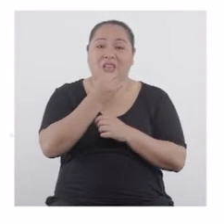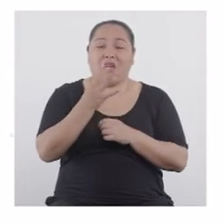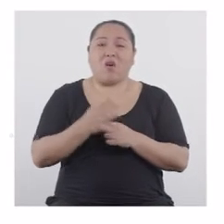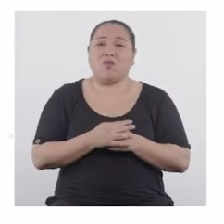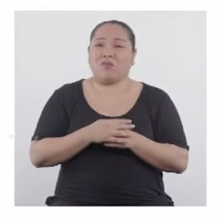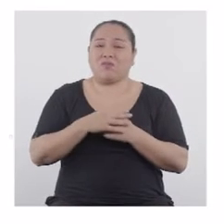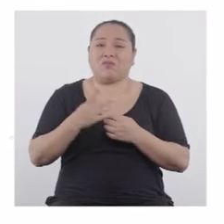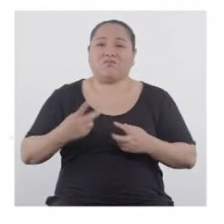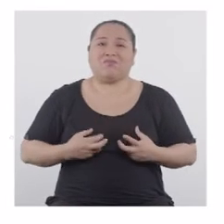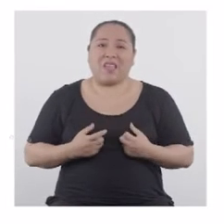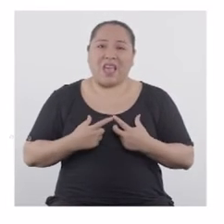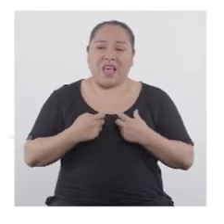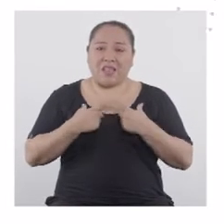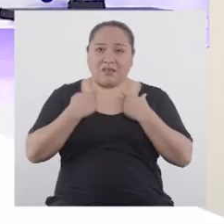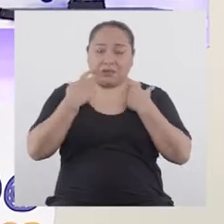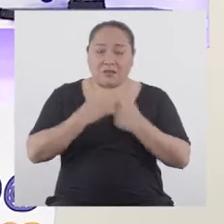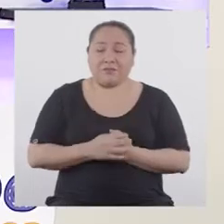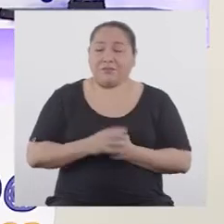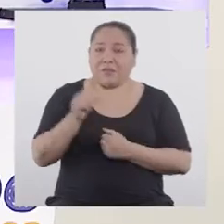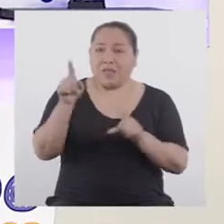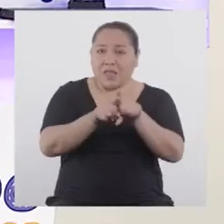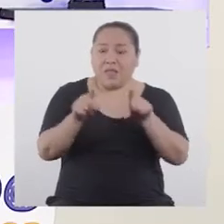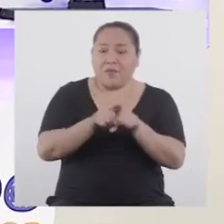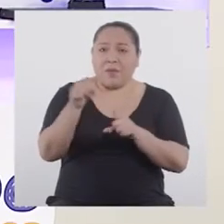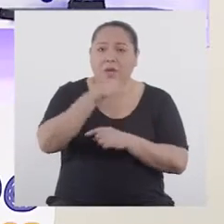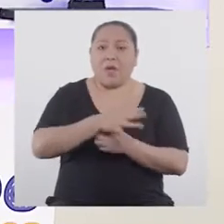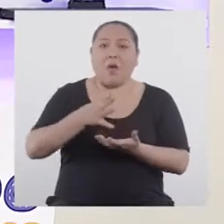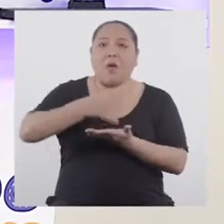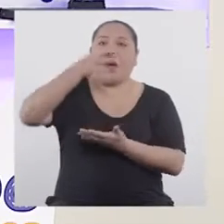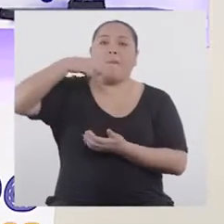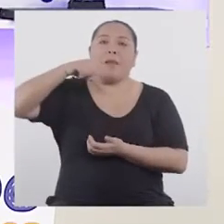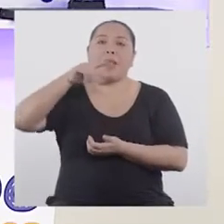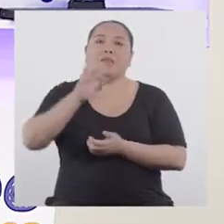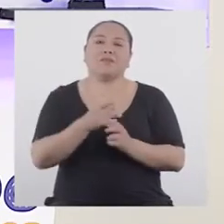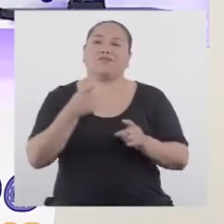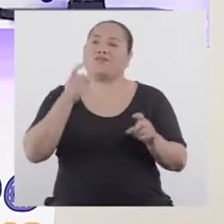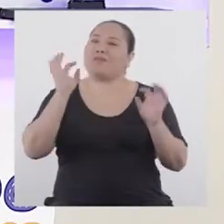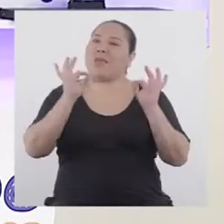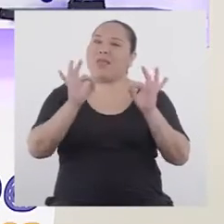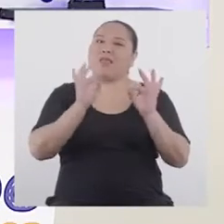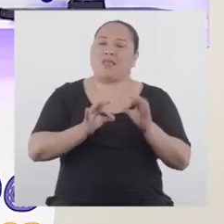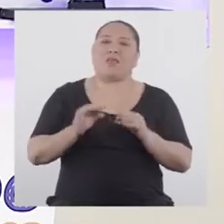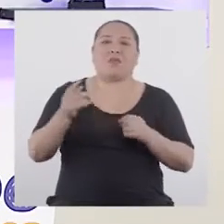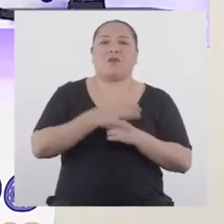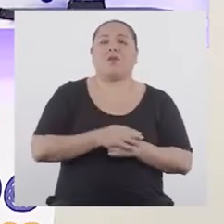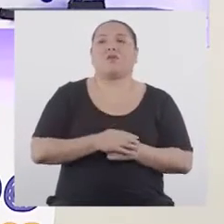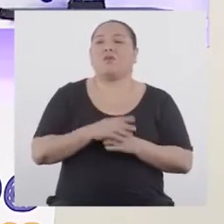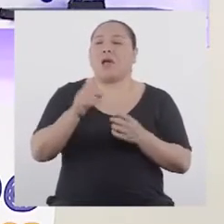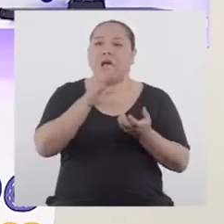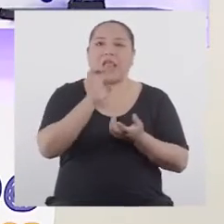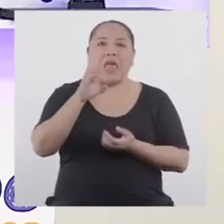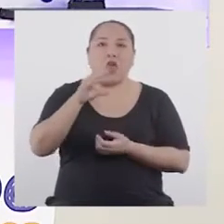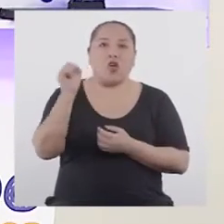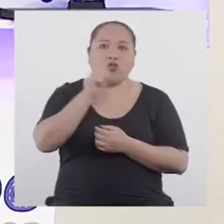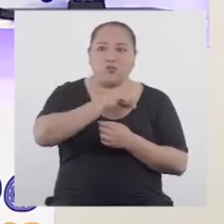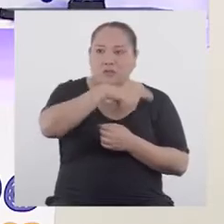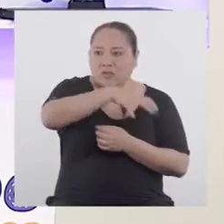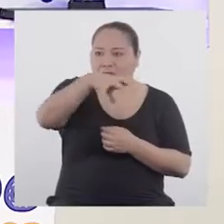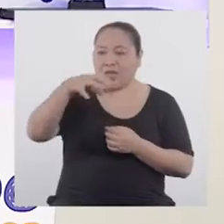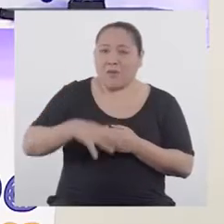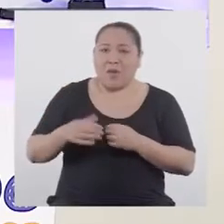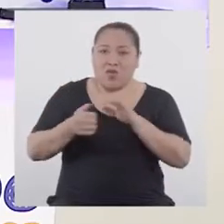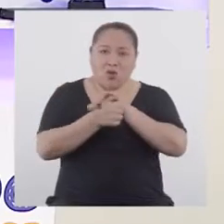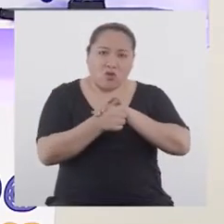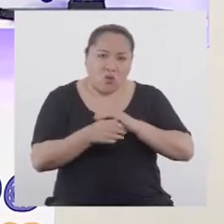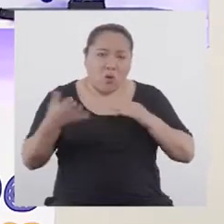incluso algunos tipos de cáncer. Asimismo, ya sabemos que el plástico amenaza al ecosistema marino, a las tortugas, los peces y las